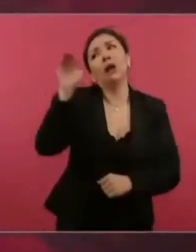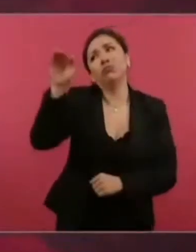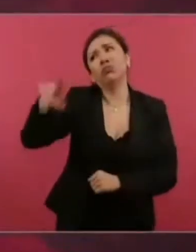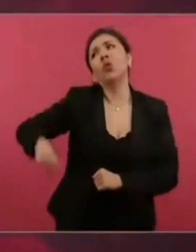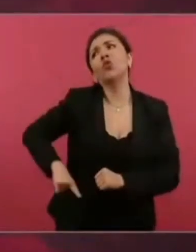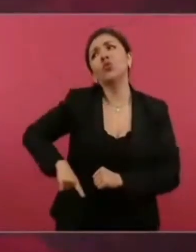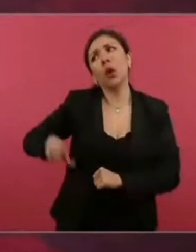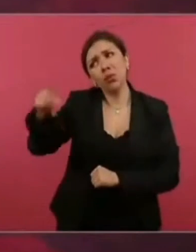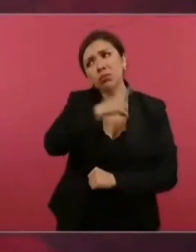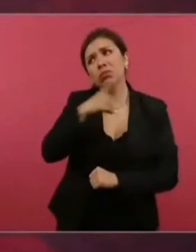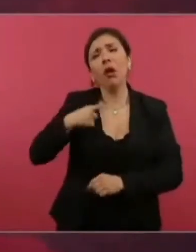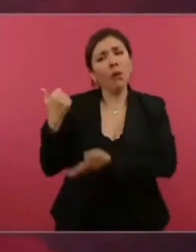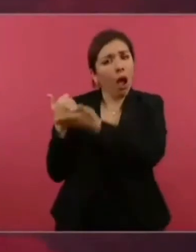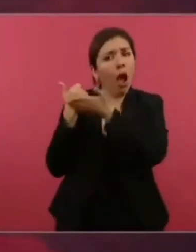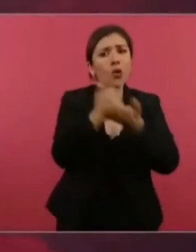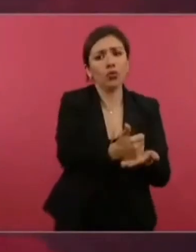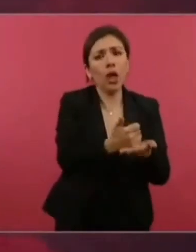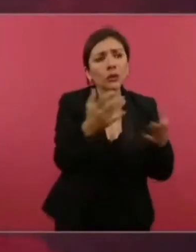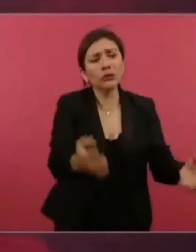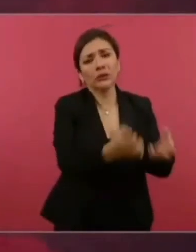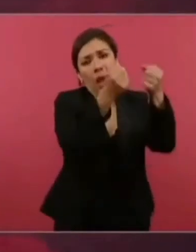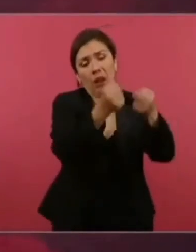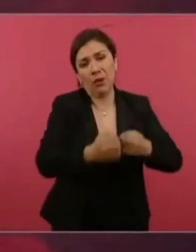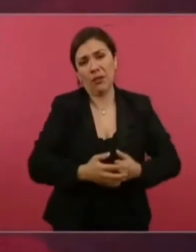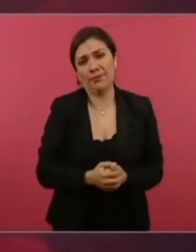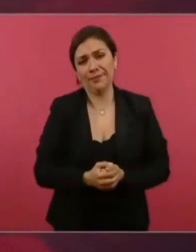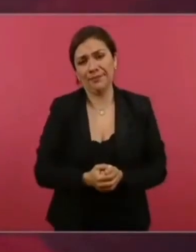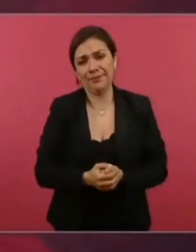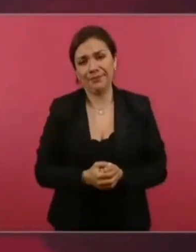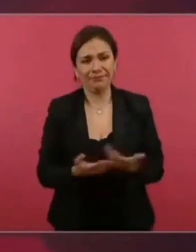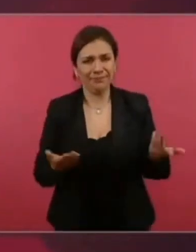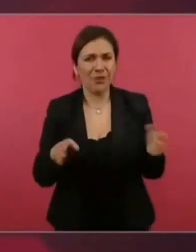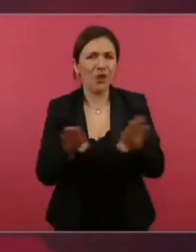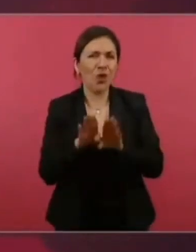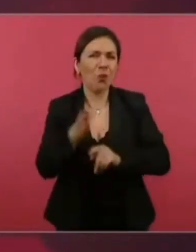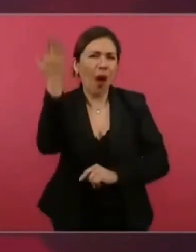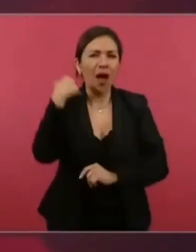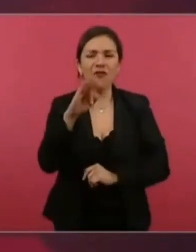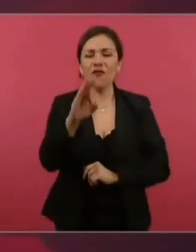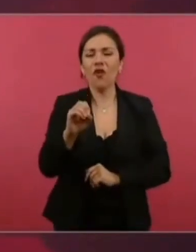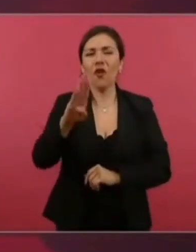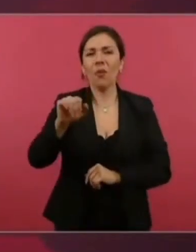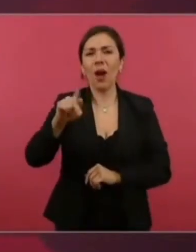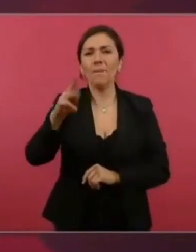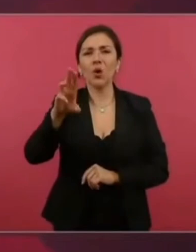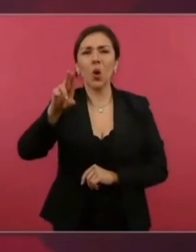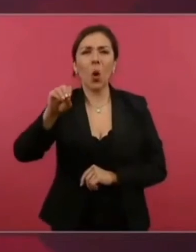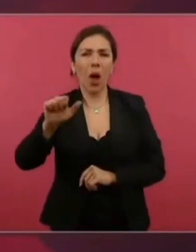Estado nos rescate, como lo hicieron con el FOBAPROA.